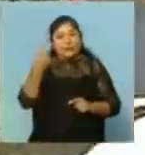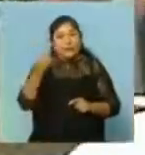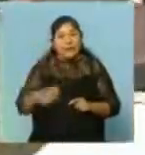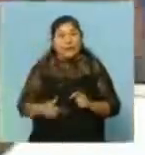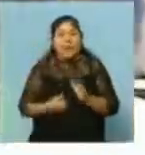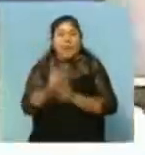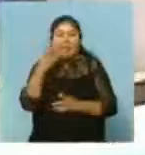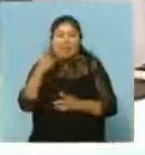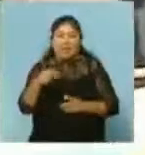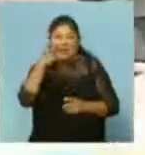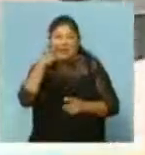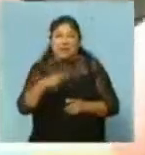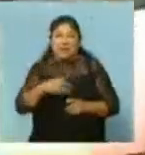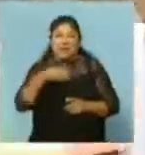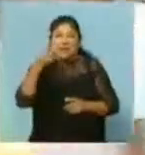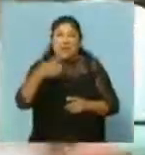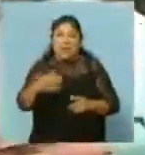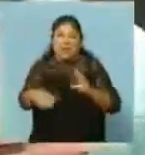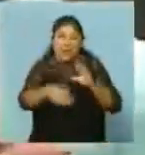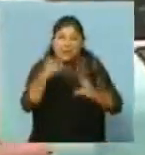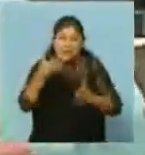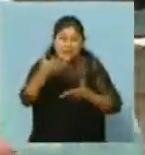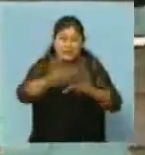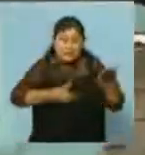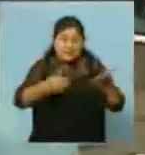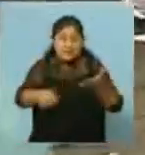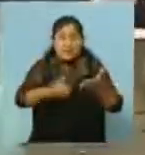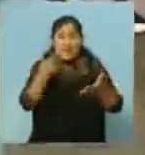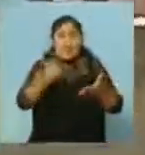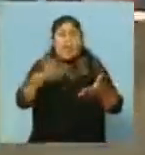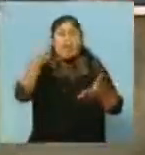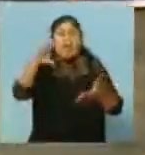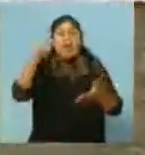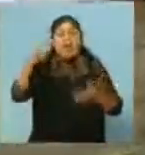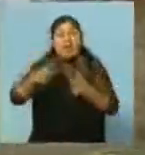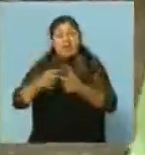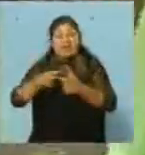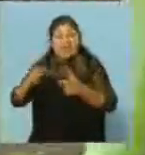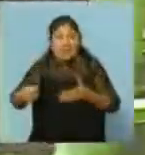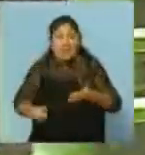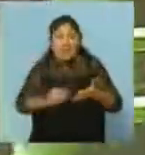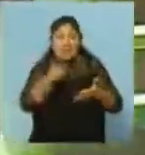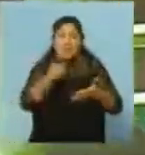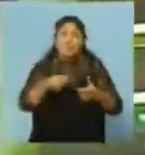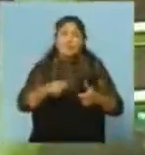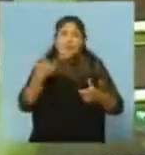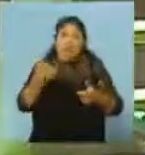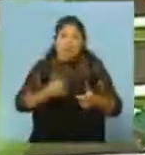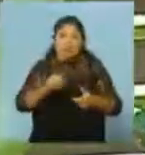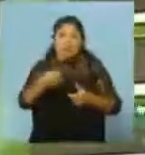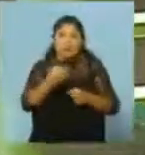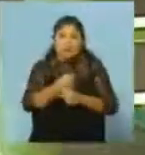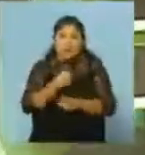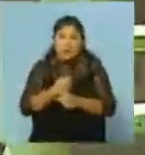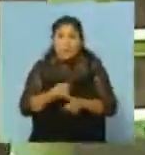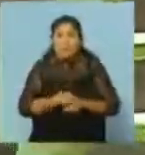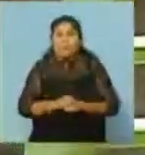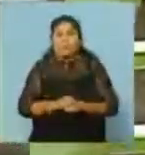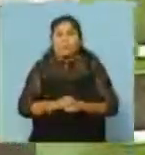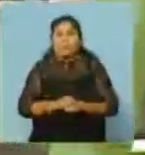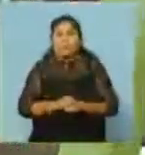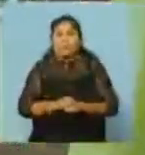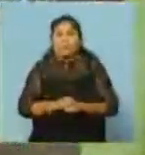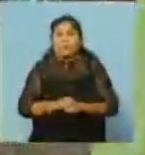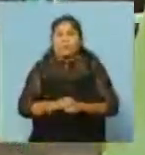de hoy? Sí, a primera hora fue que nos llegó la notificación por el profe Abam. Porque antes, recordemos que se había suspendido, había en el